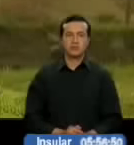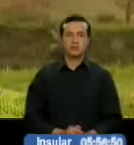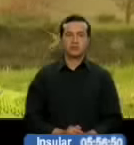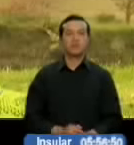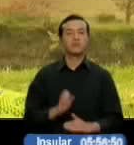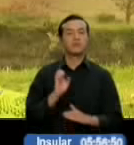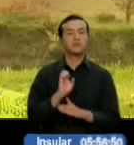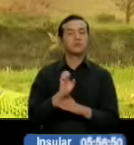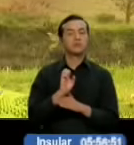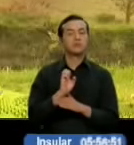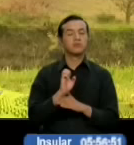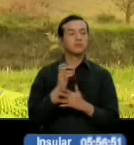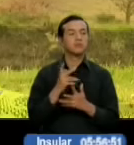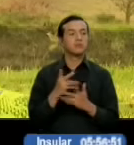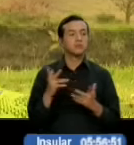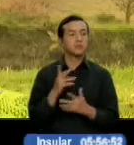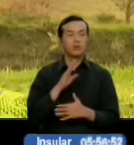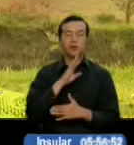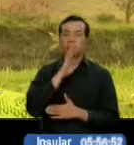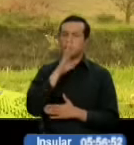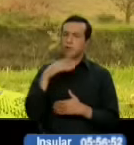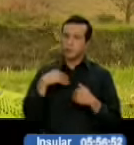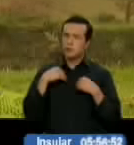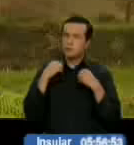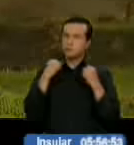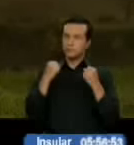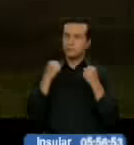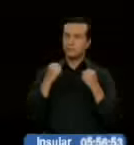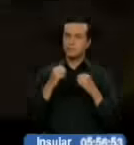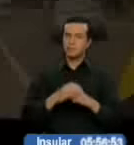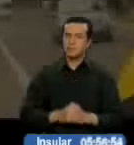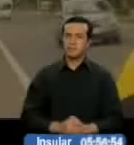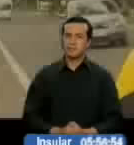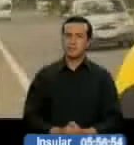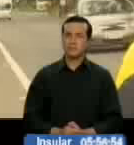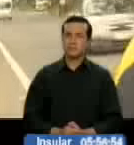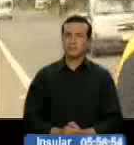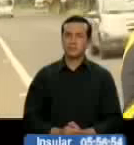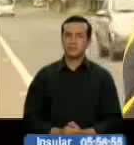Ecuador siempre con mucha fuerza.